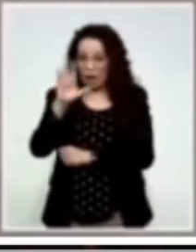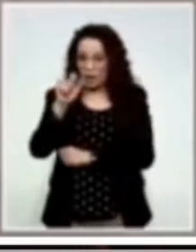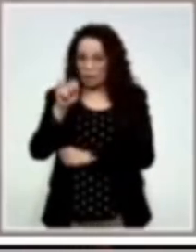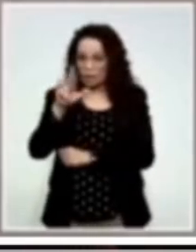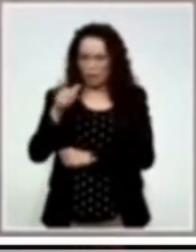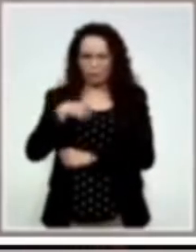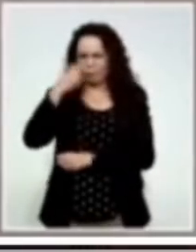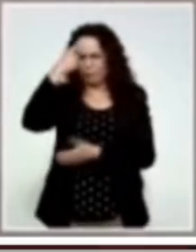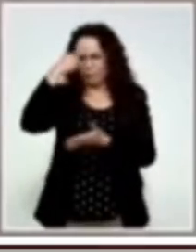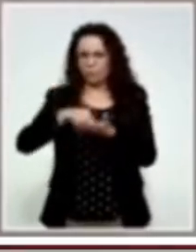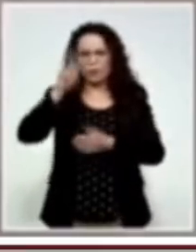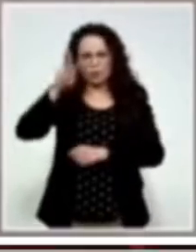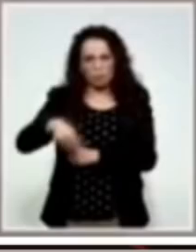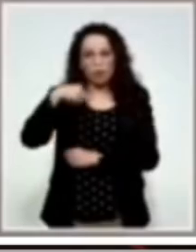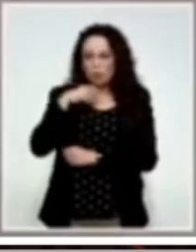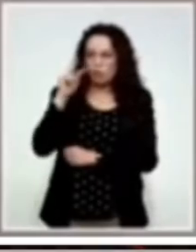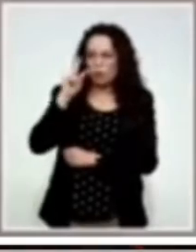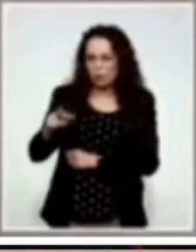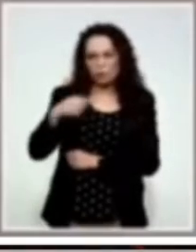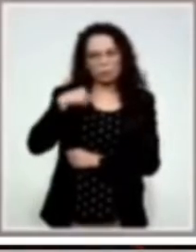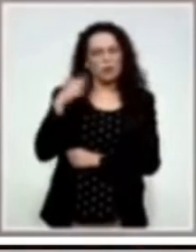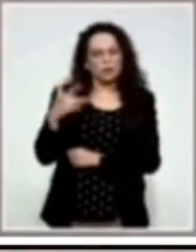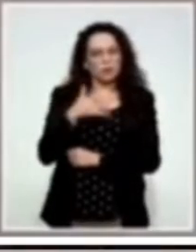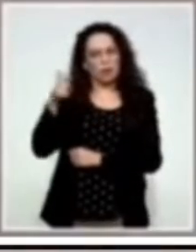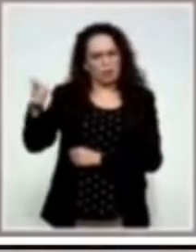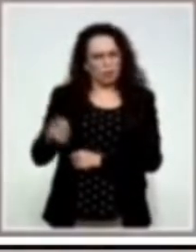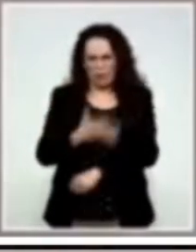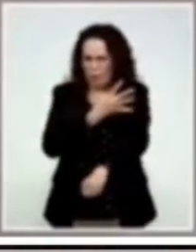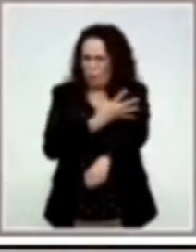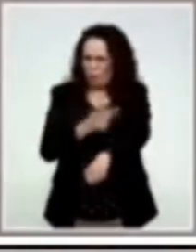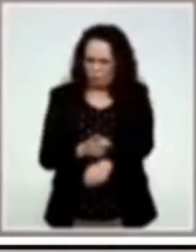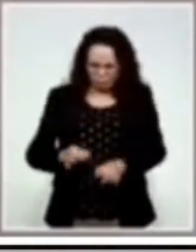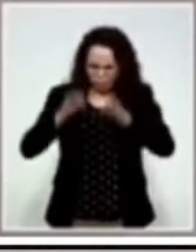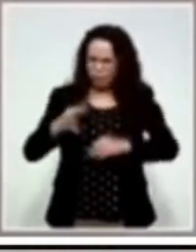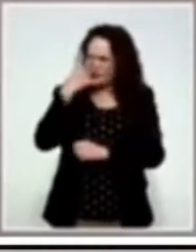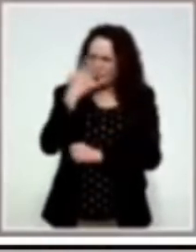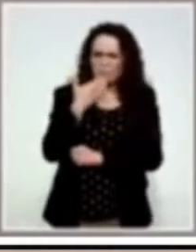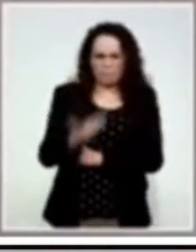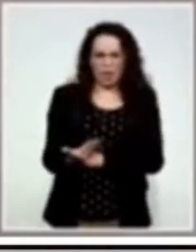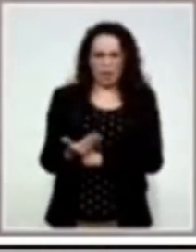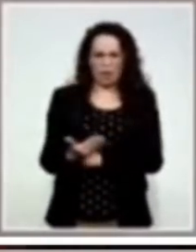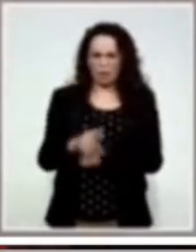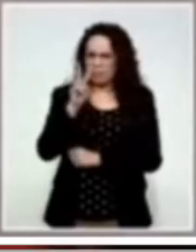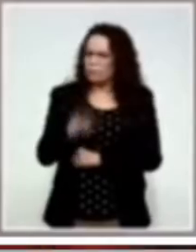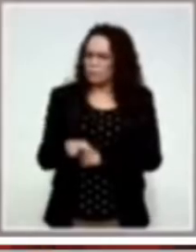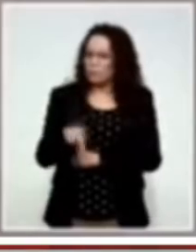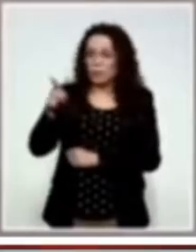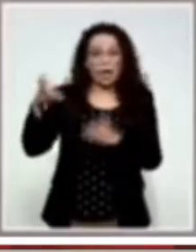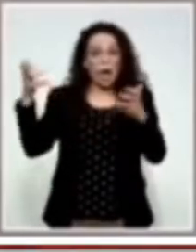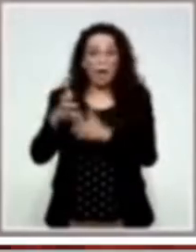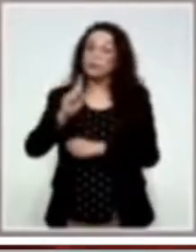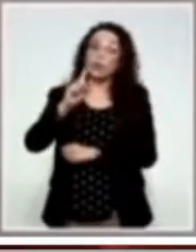una persona seria y honorable. Me parecería un escándalo que emitiera un voto aclaratorio diciendo que no votó como